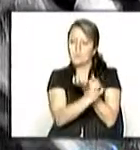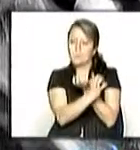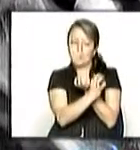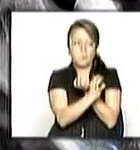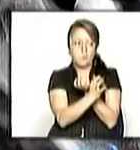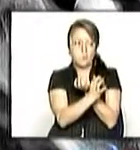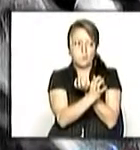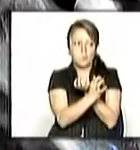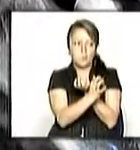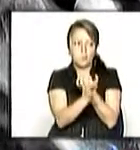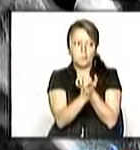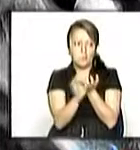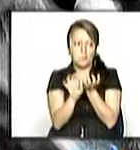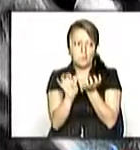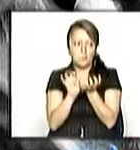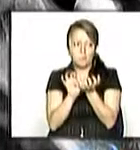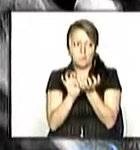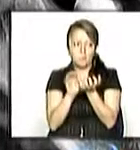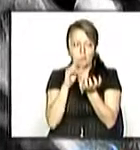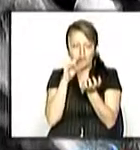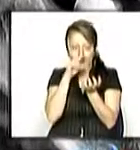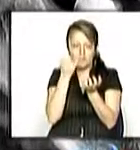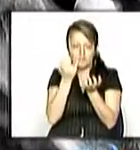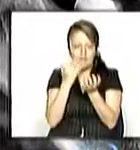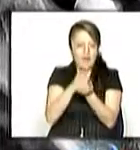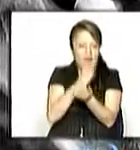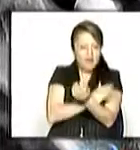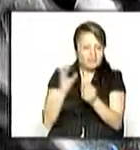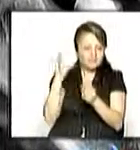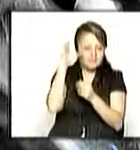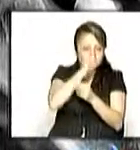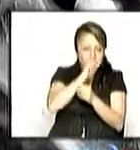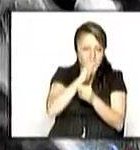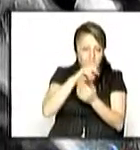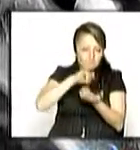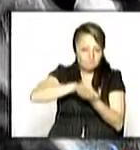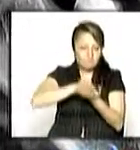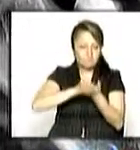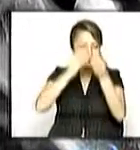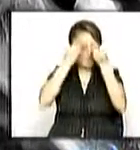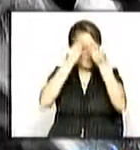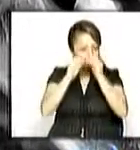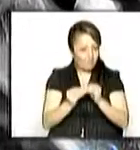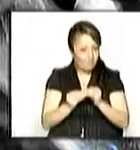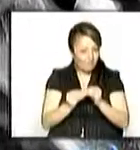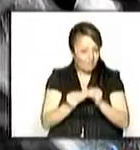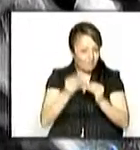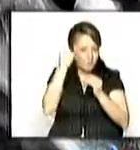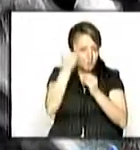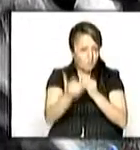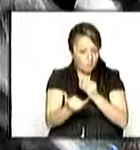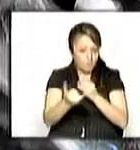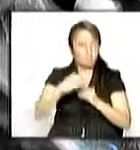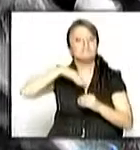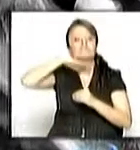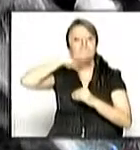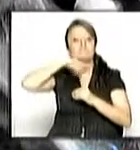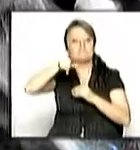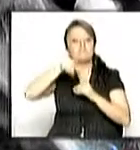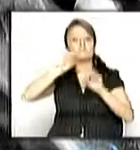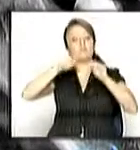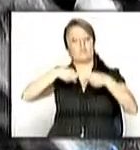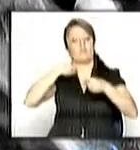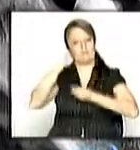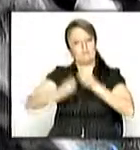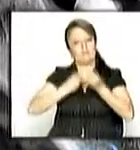y nosotros debemos diagnosticar de tal forma que ese resto radicular podría actuar como